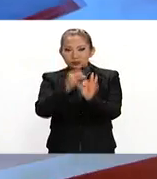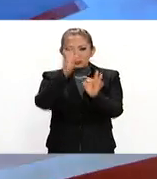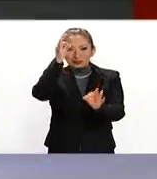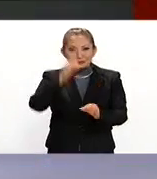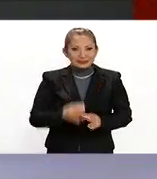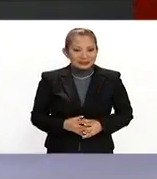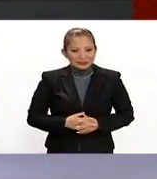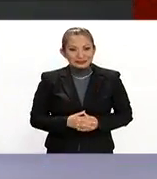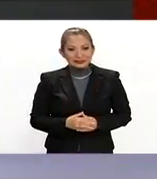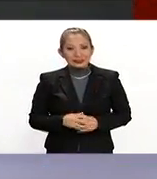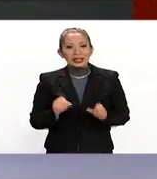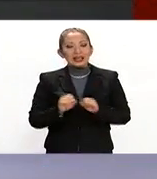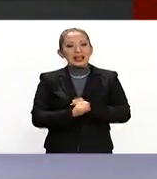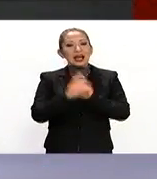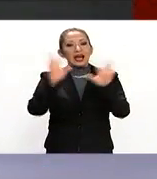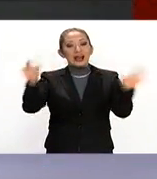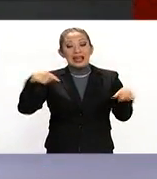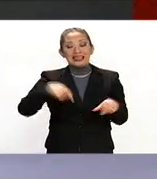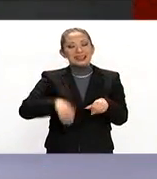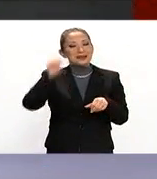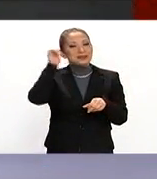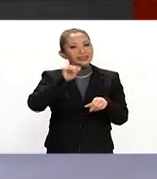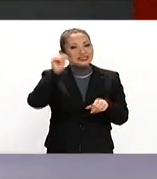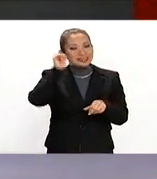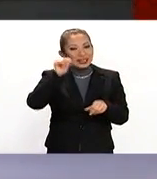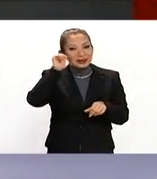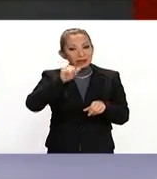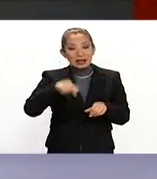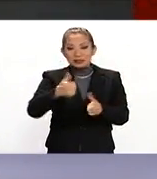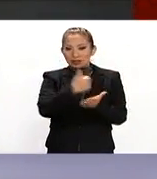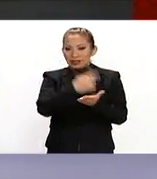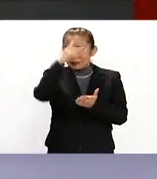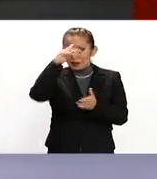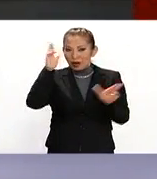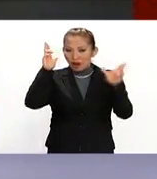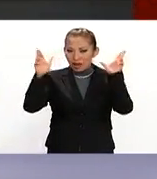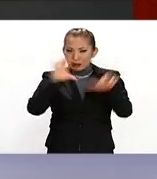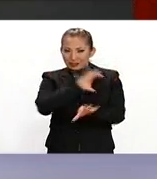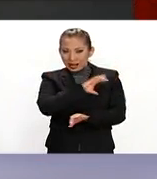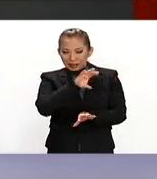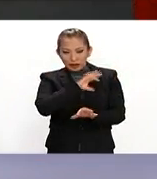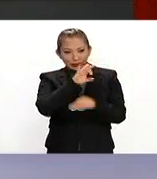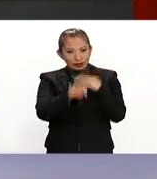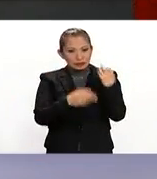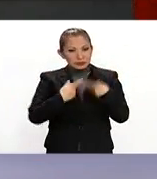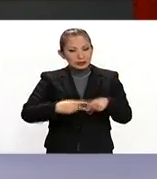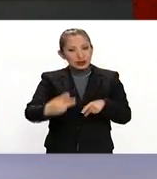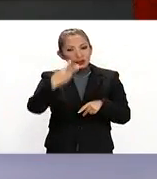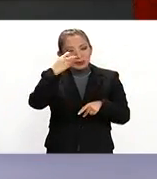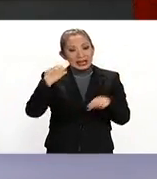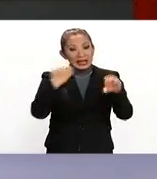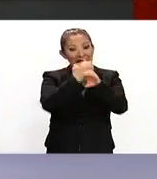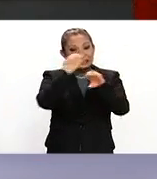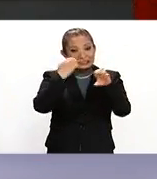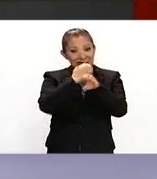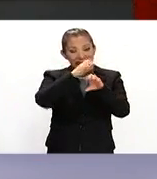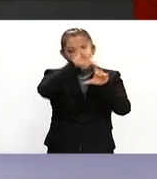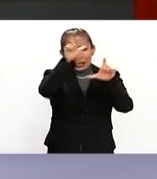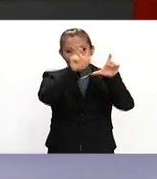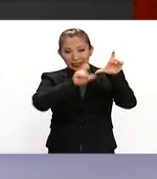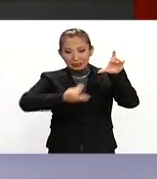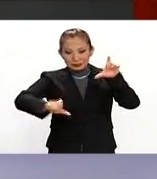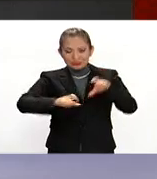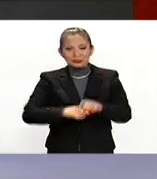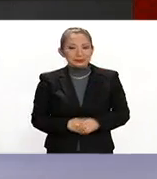día. Así es, y desde aquí, como siempre, desde la Ciudad de México, un saludo muy afectuoso a quienes nos están viendo en el interior de la